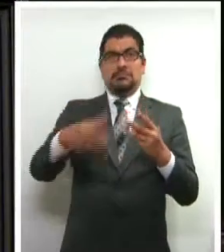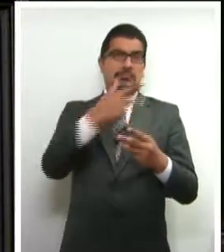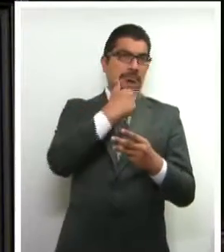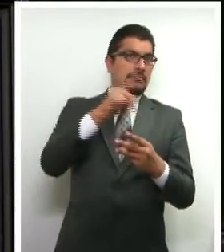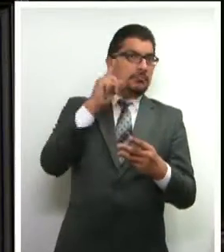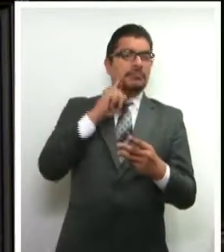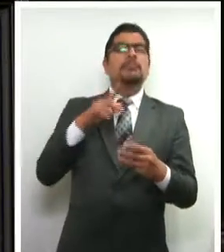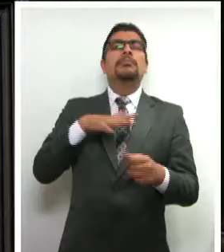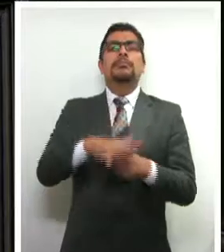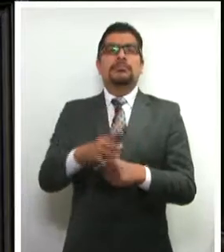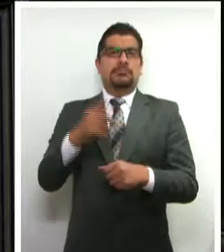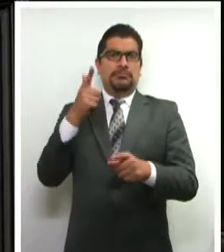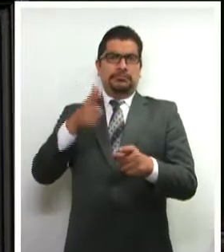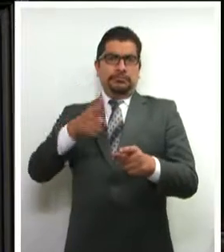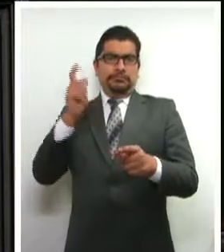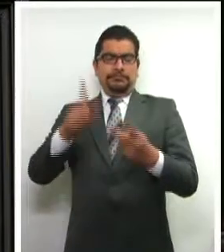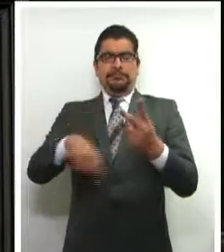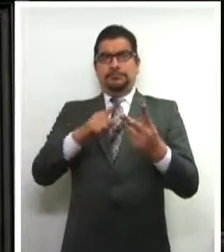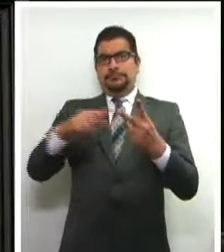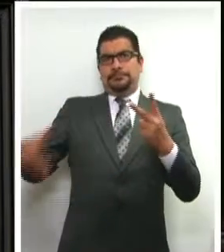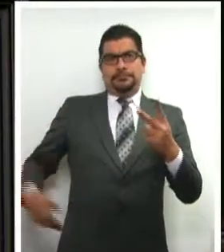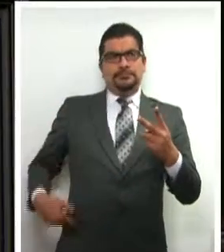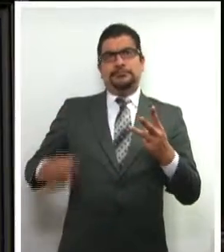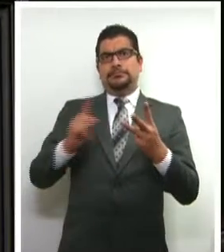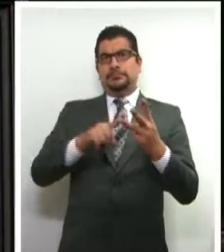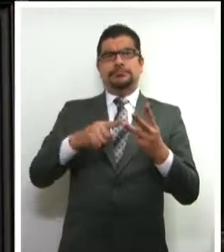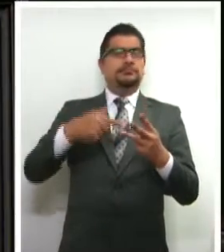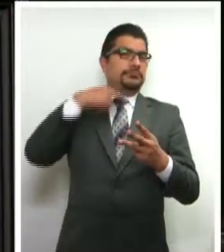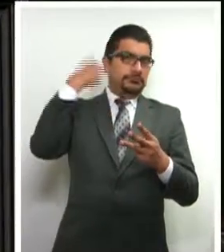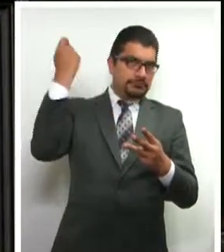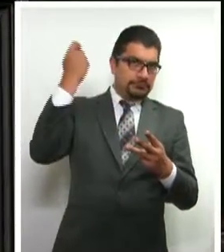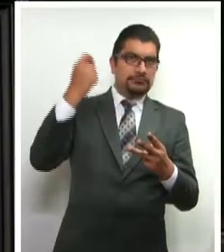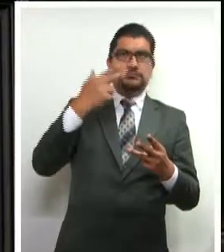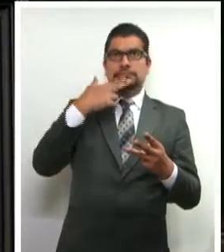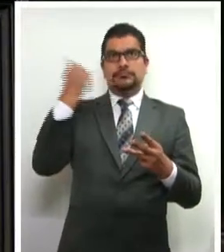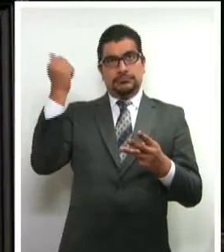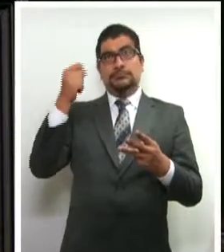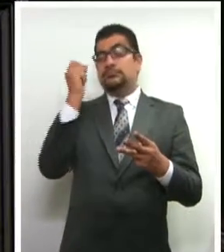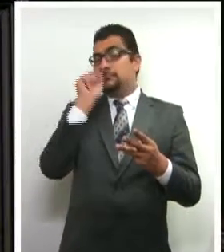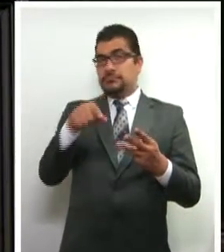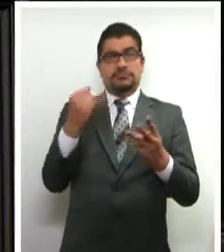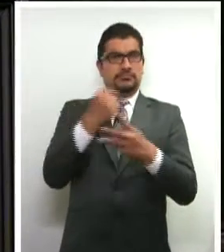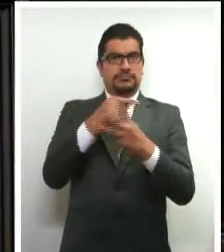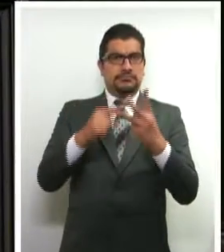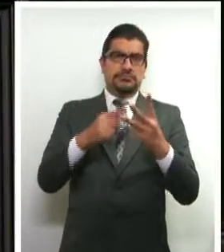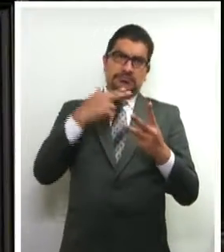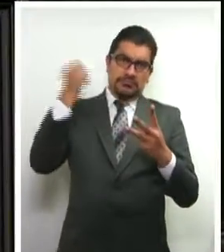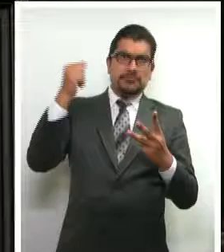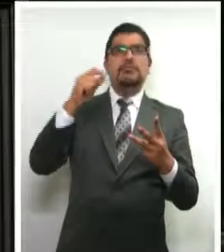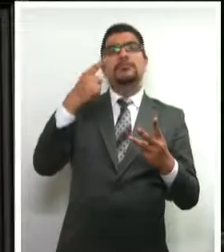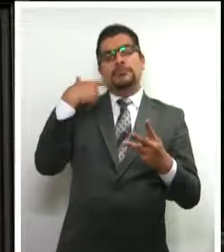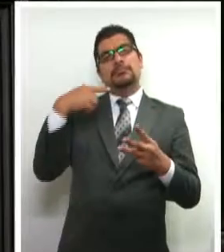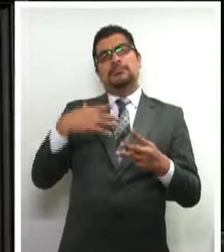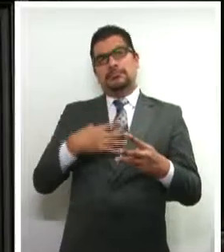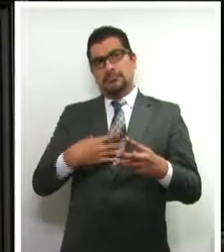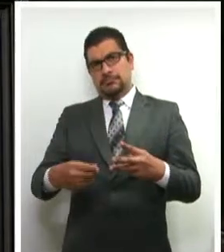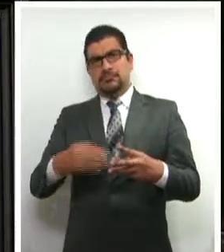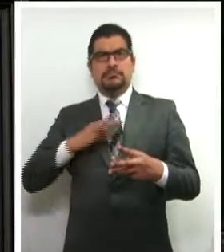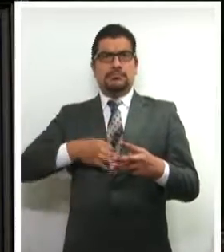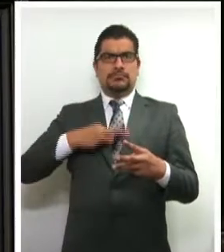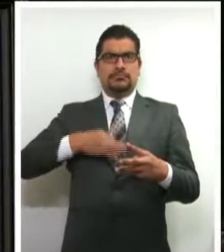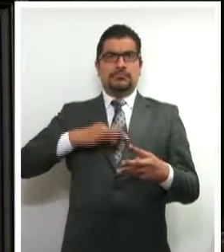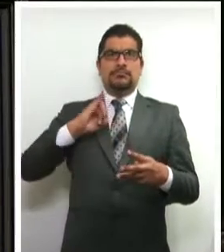jóvenes son homicidios, accidentes y suicidios. A este se le seguían el aumento de contagios de